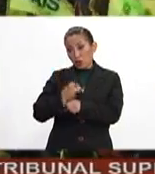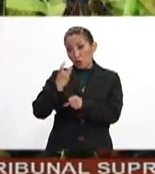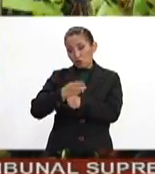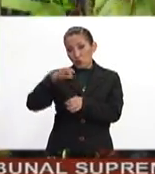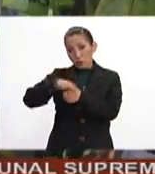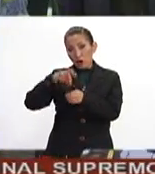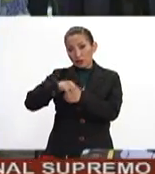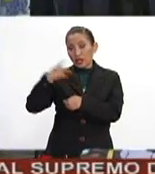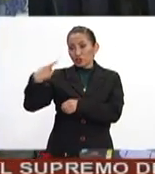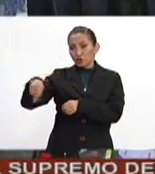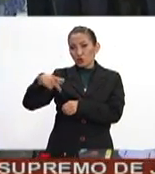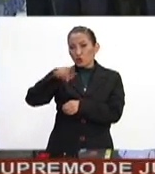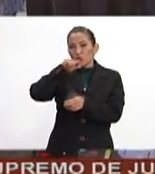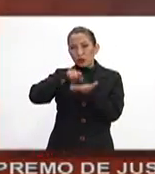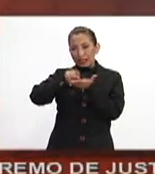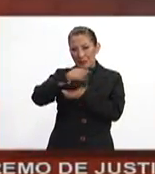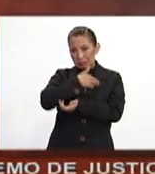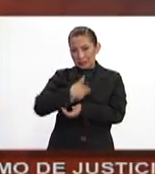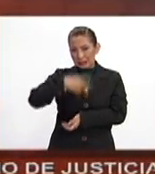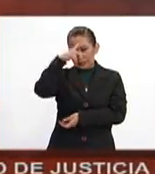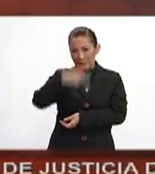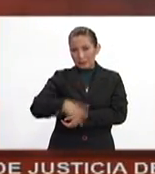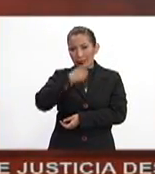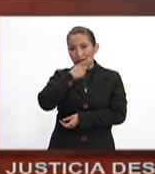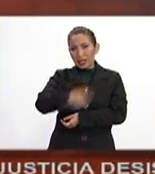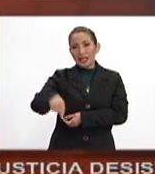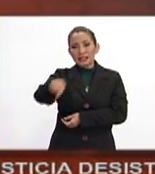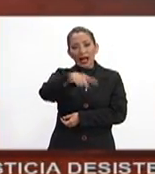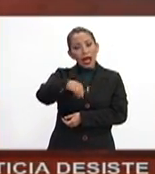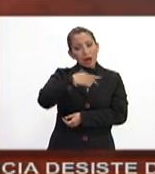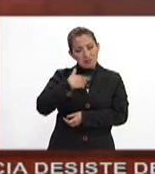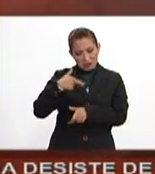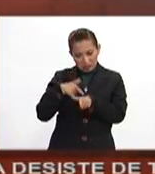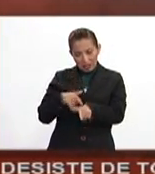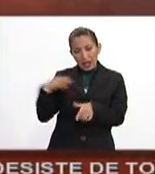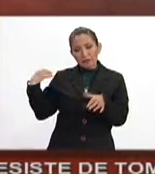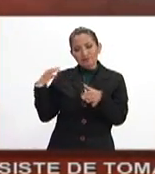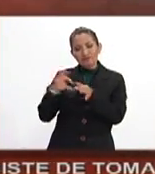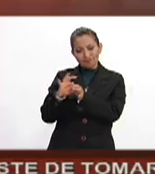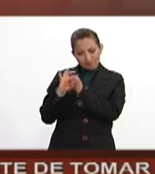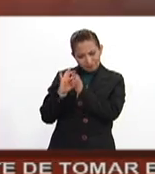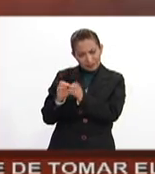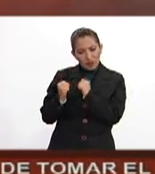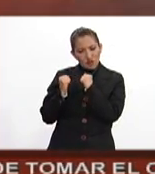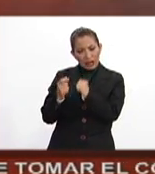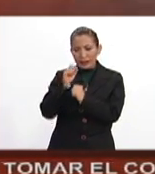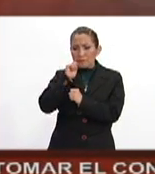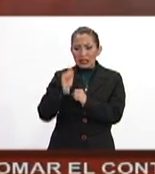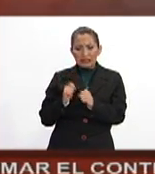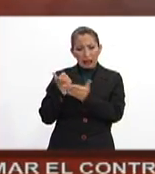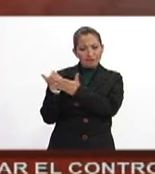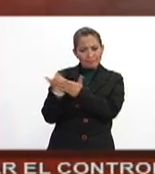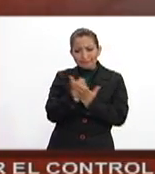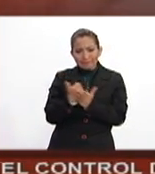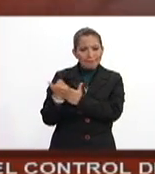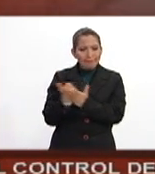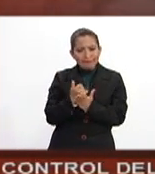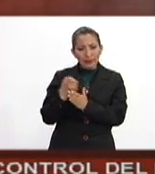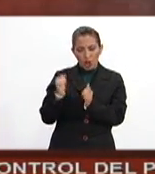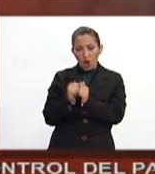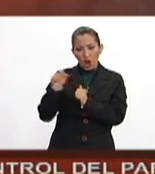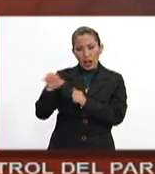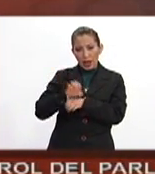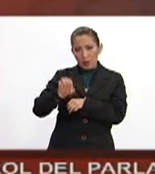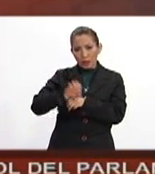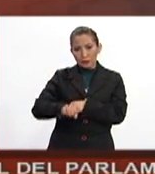A través de su cuenta de Twitter, el presidente Peña aseguró que México va a seguir fortaleciendo sus vínculos de amistad y cooperación